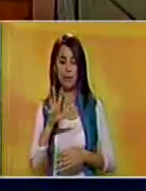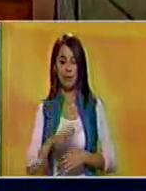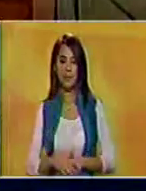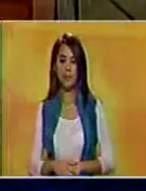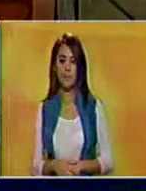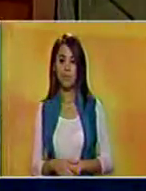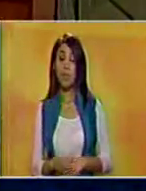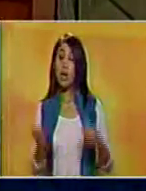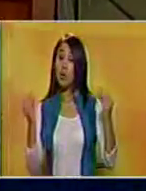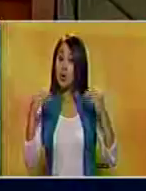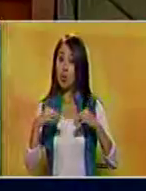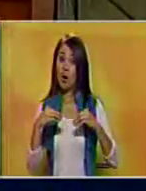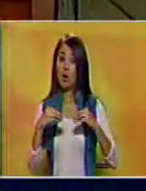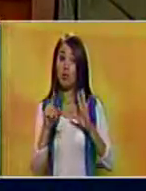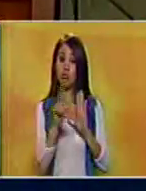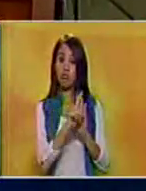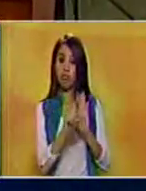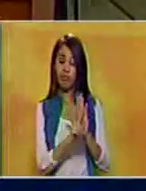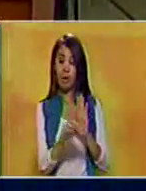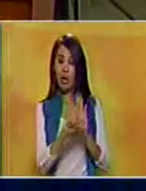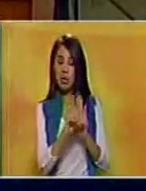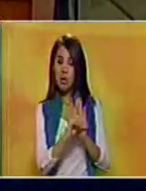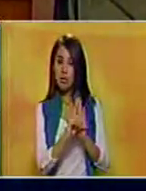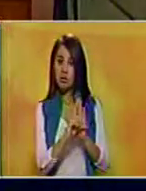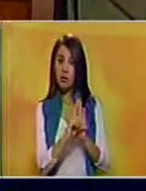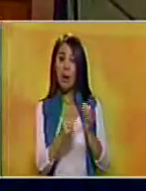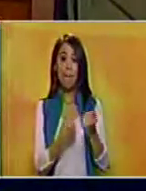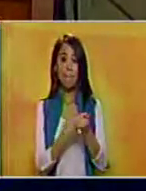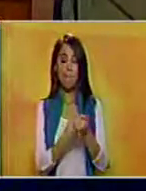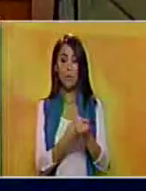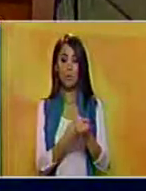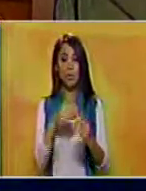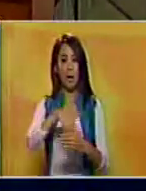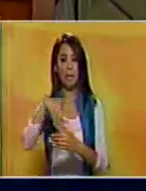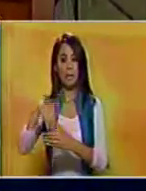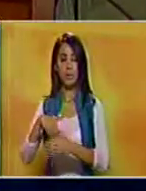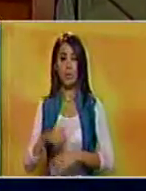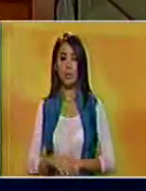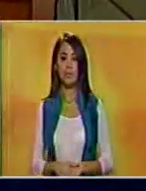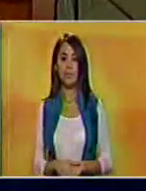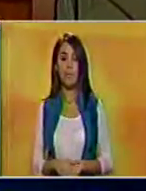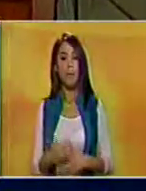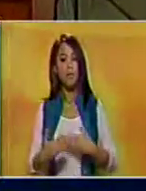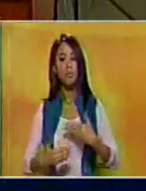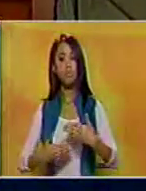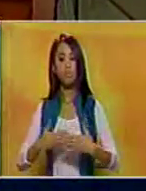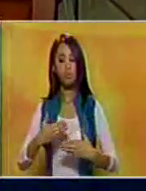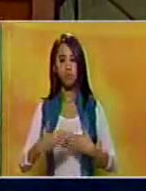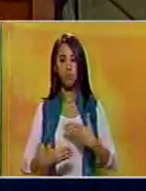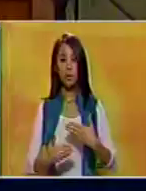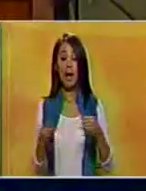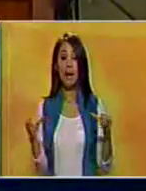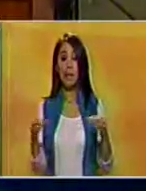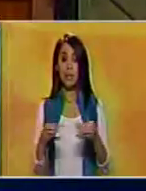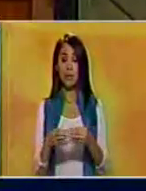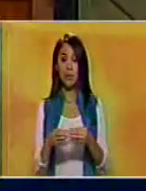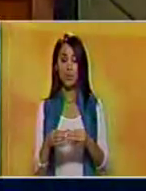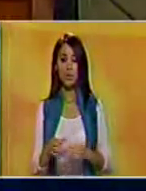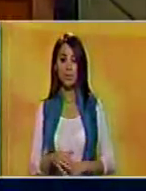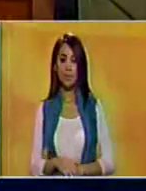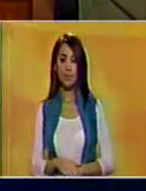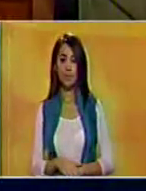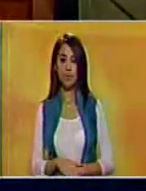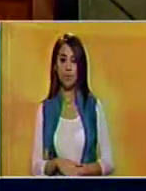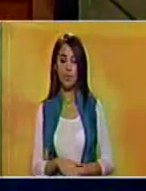Es un acuerdo de garantías amplio que ya había sido avanzado en las reuniones que